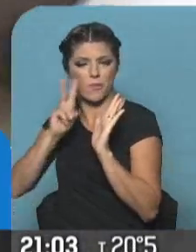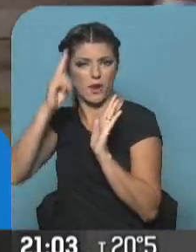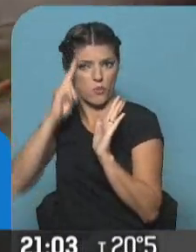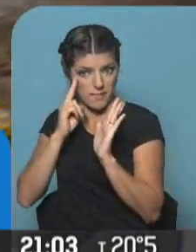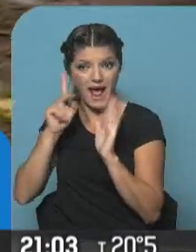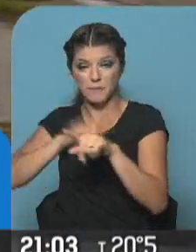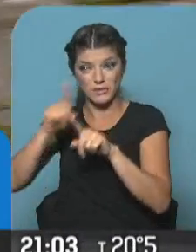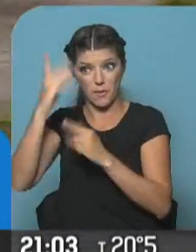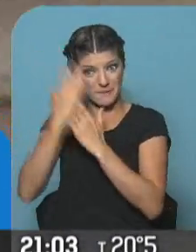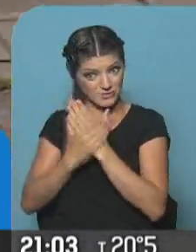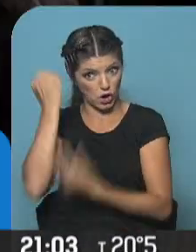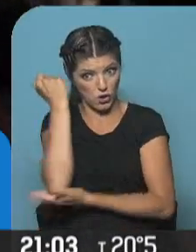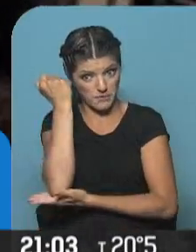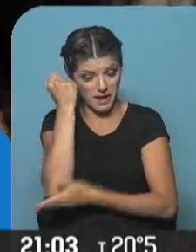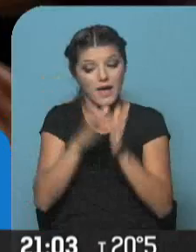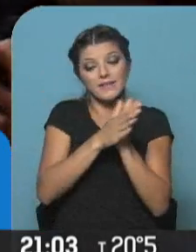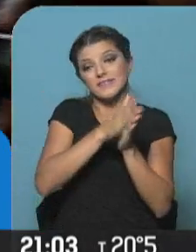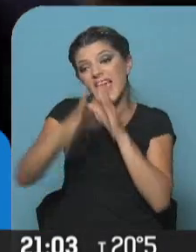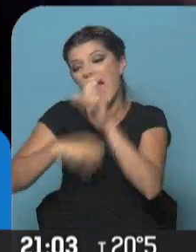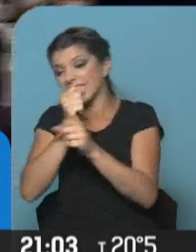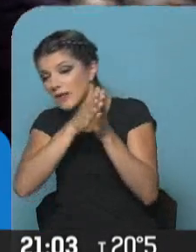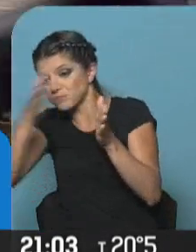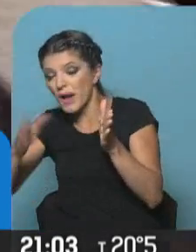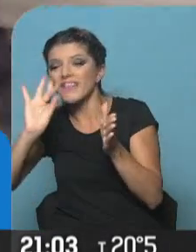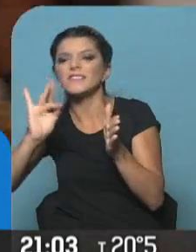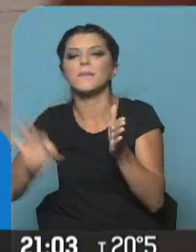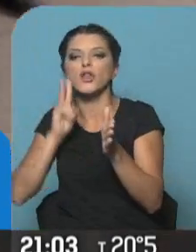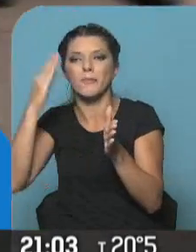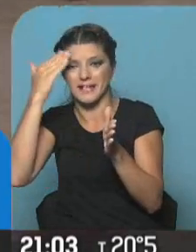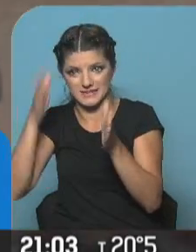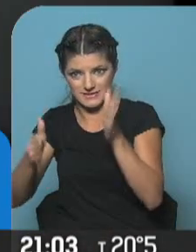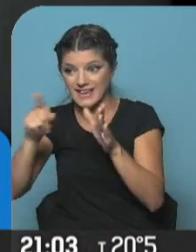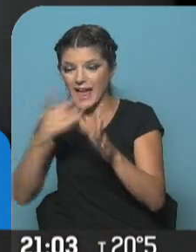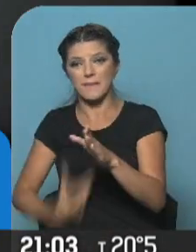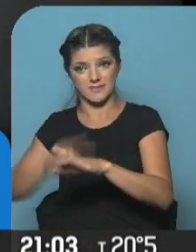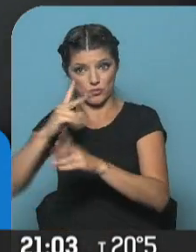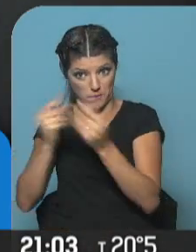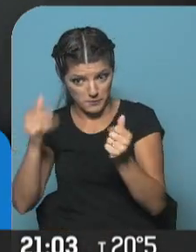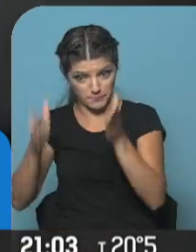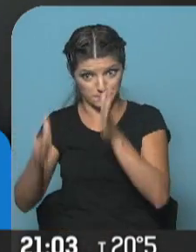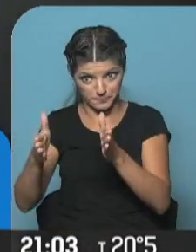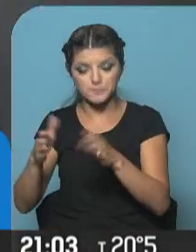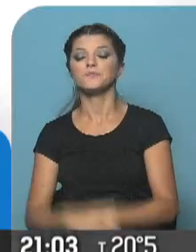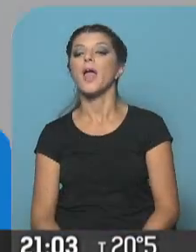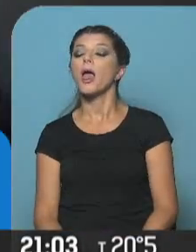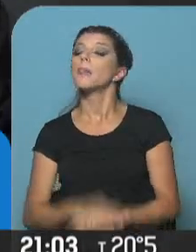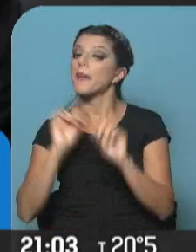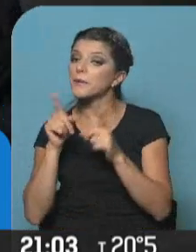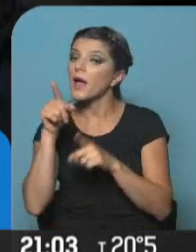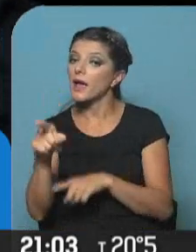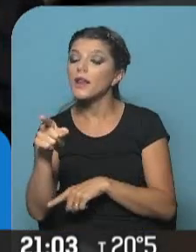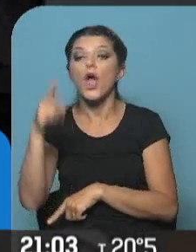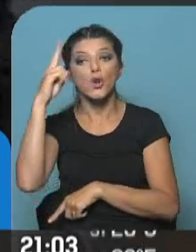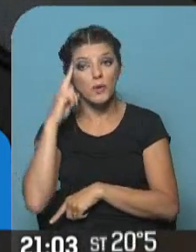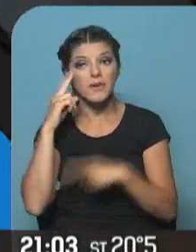ministro de Economía, hasta diciembre de 2015, cuando terminó su mandato como vicepresidente. Indicó también que Vudú participó de 9